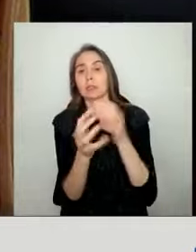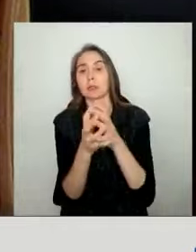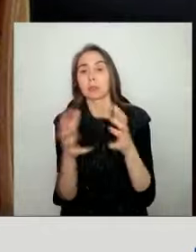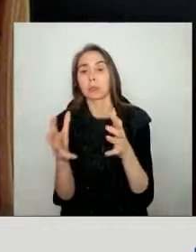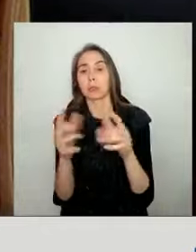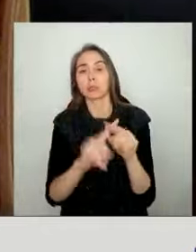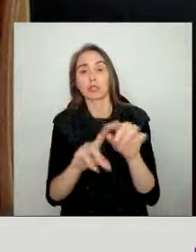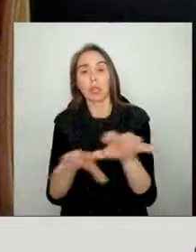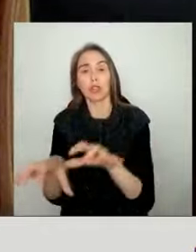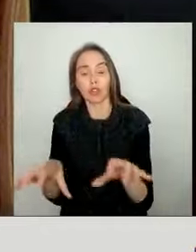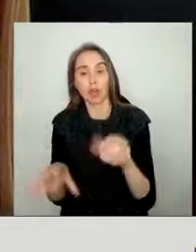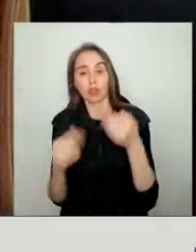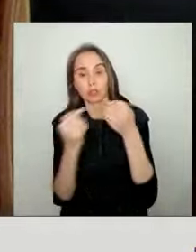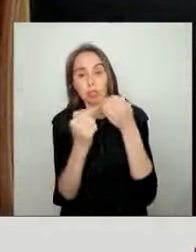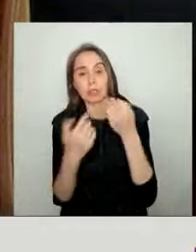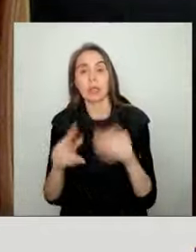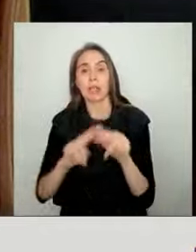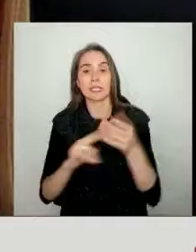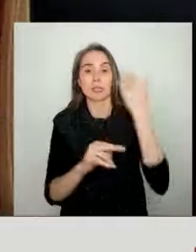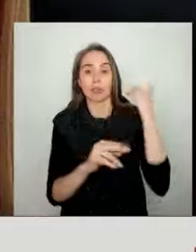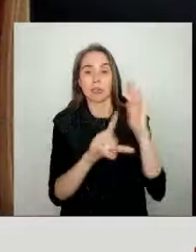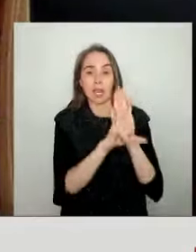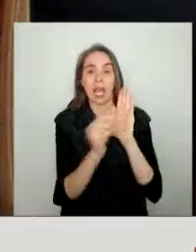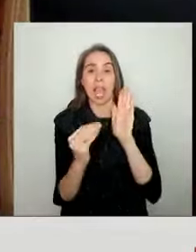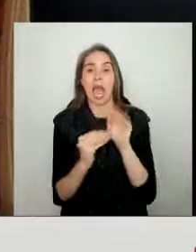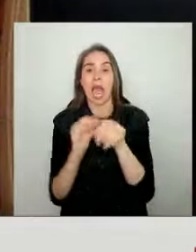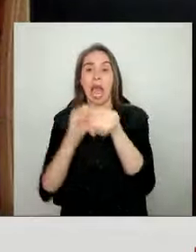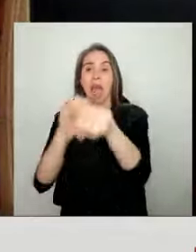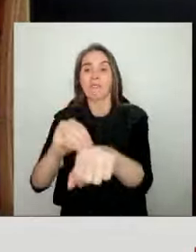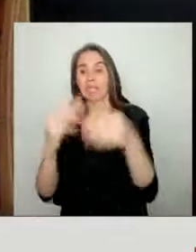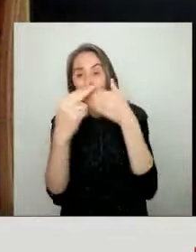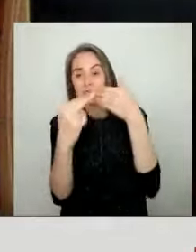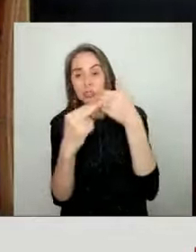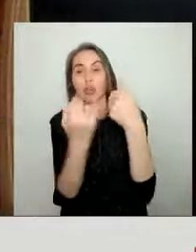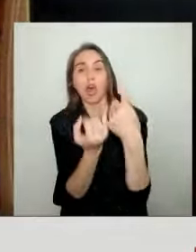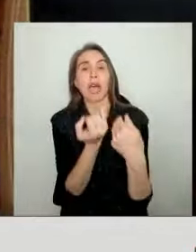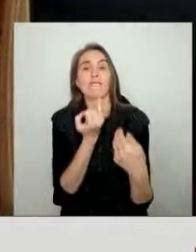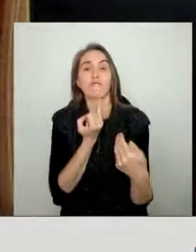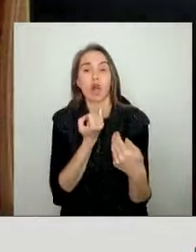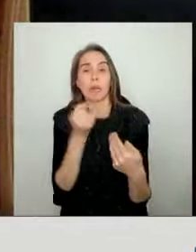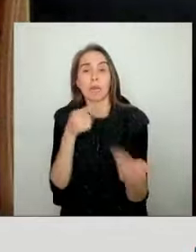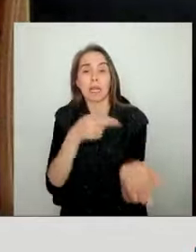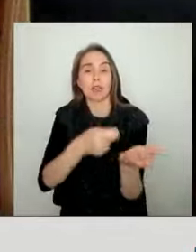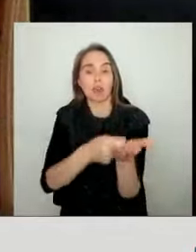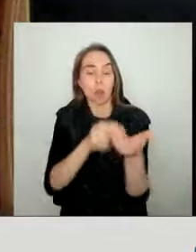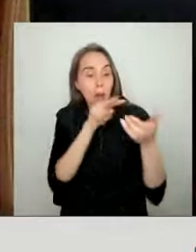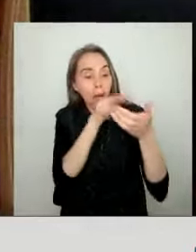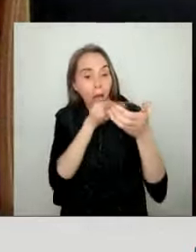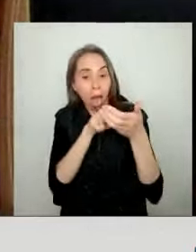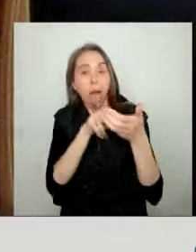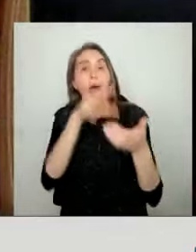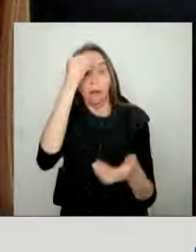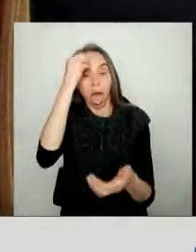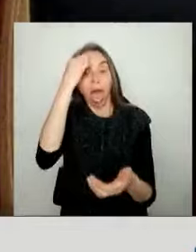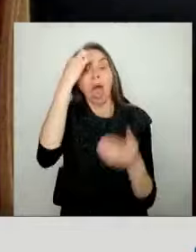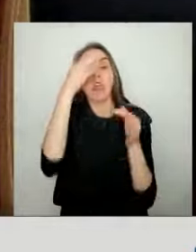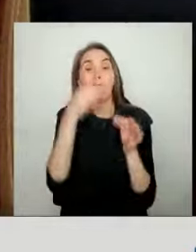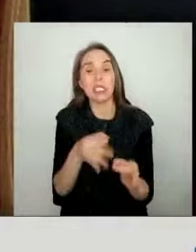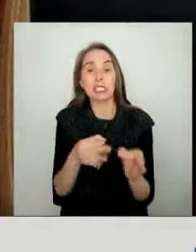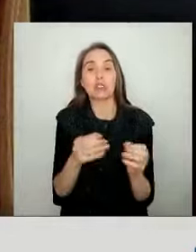y donde se ha legislado sobre eso precisamente para tener la información hacia los consumidores que les permita tomar la decisión en base a información